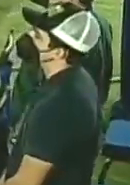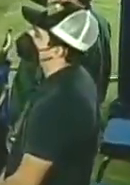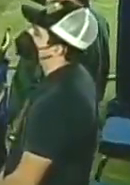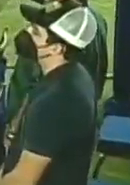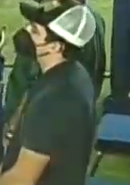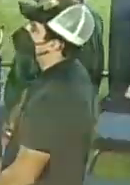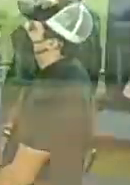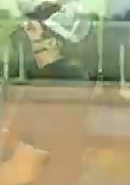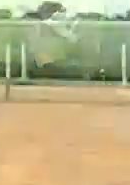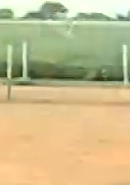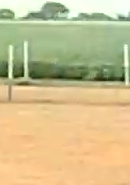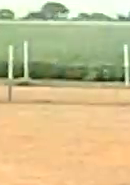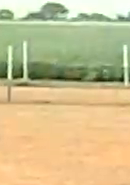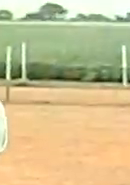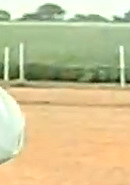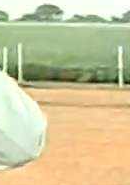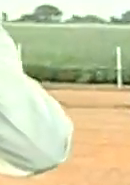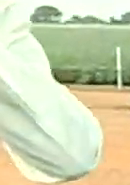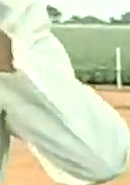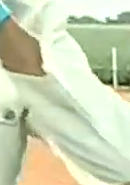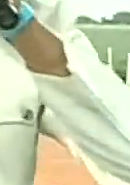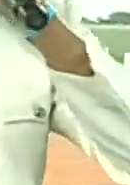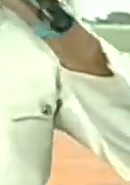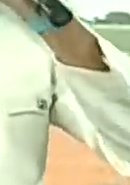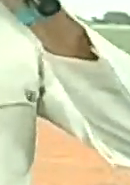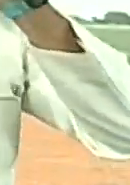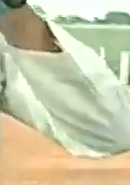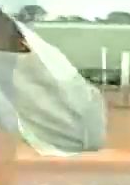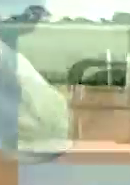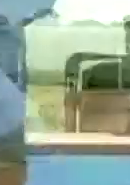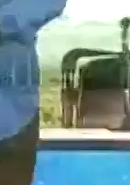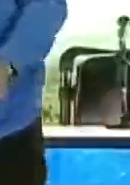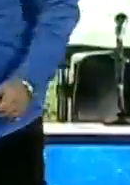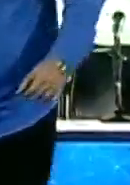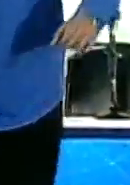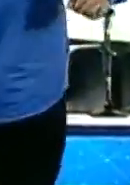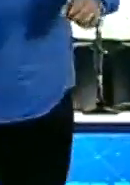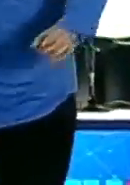mi folclor, que ha sido echado en olvido por gente inescrupulosa,